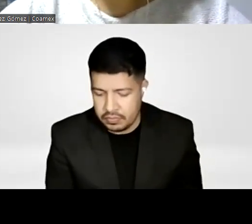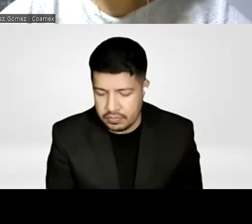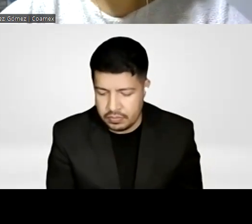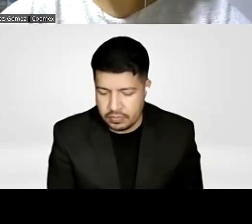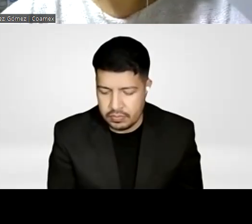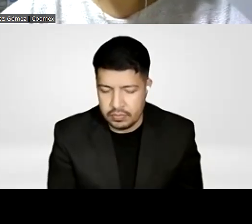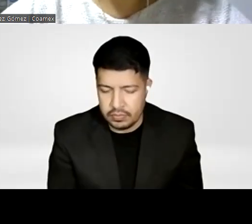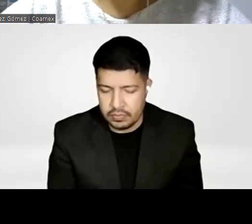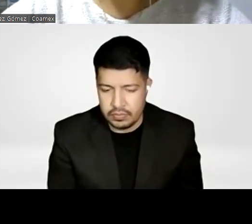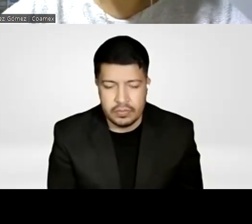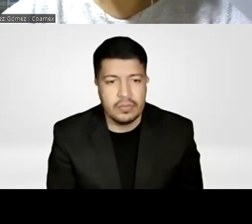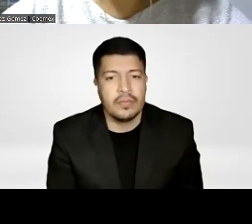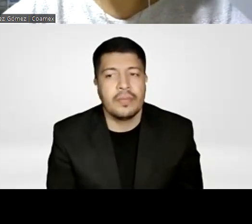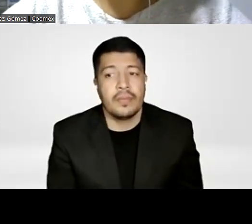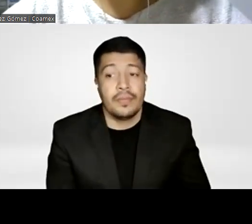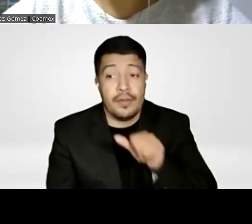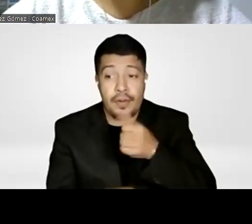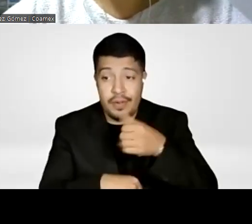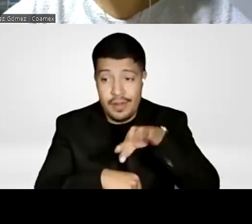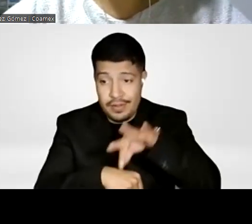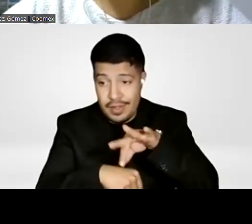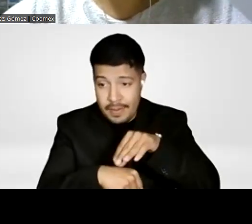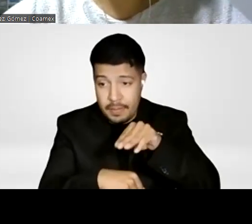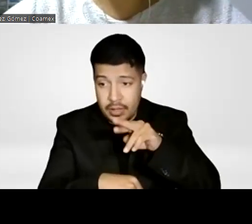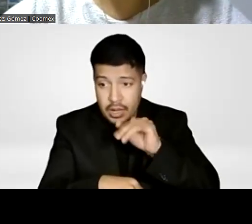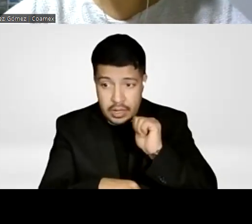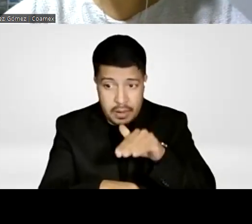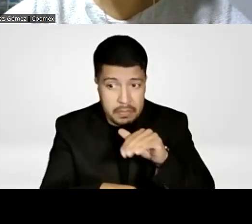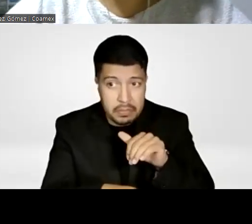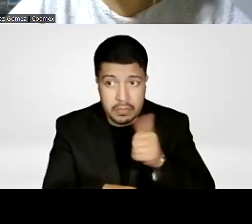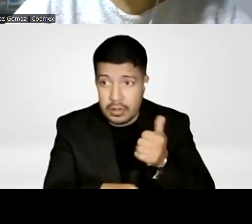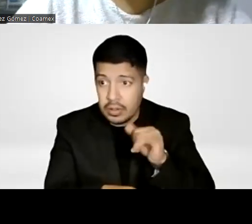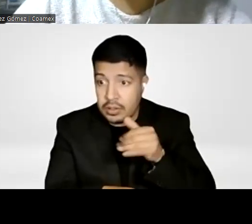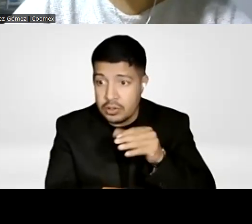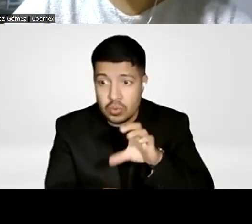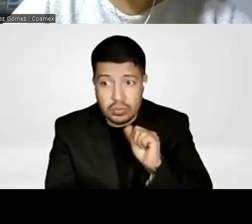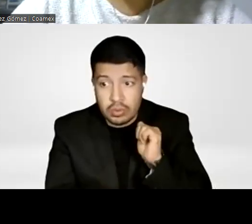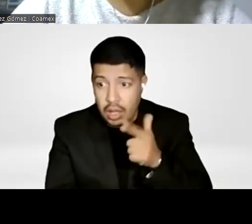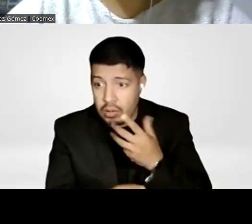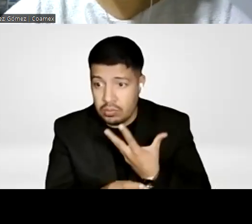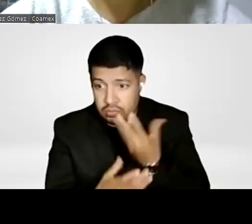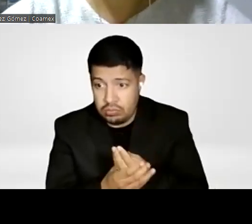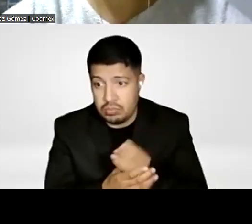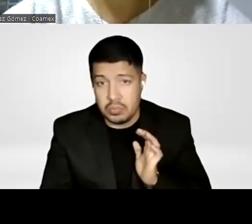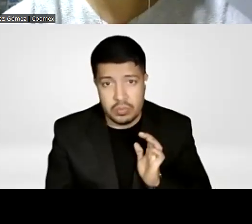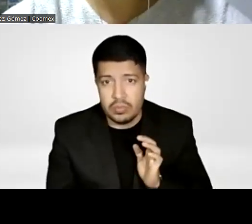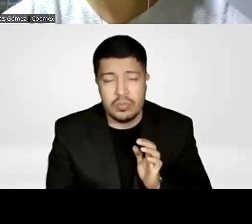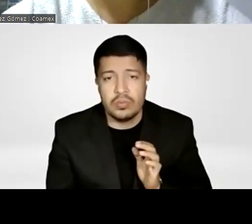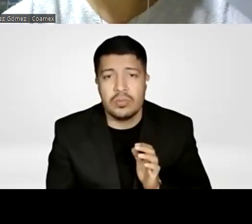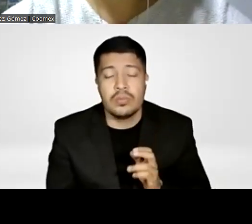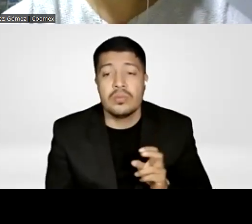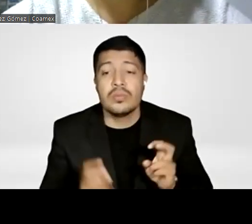No sé si la doctora Miriam, el doctor Jesús quisieran agregar algo más. Doctora Miriam, ¿iba a decir algo? Sí, en el caso de trastornos